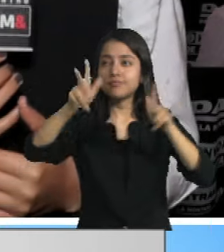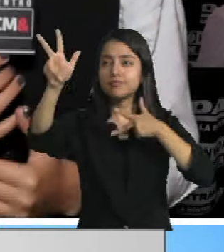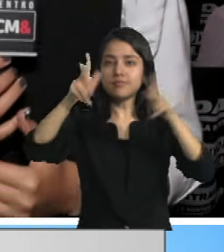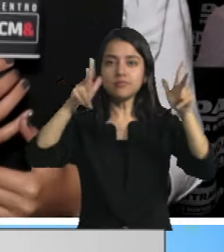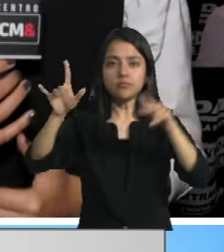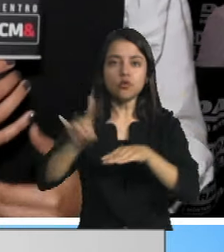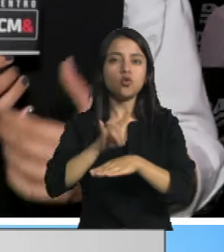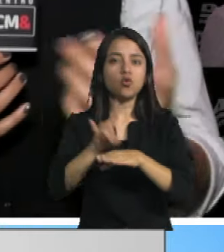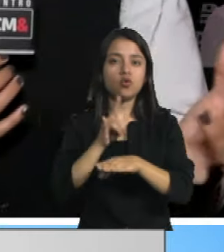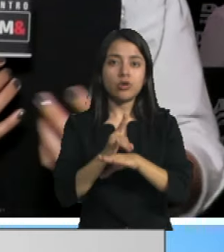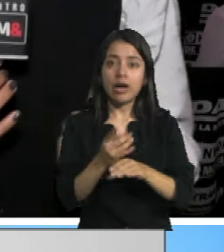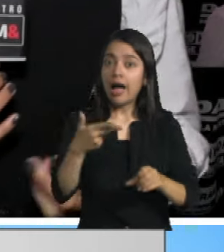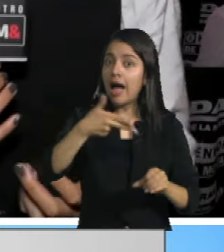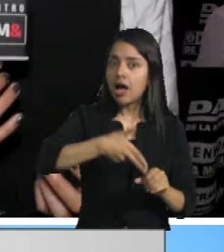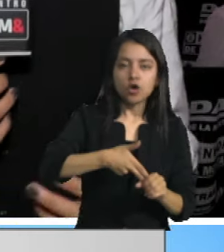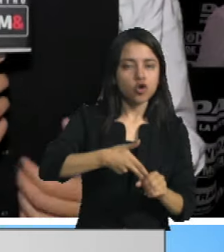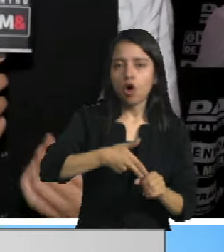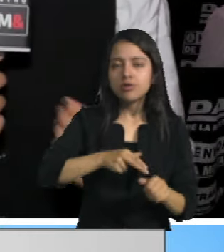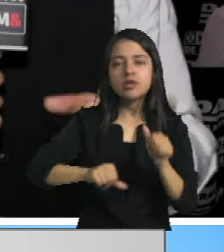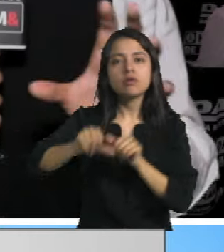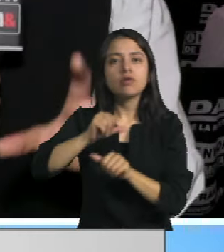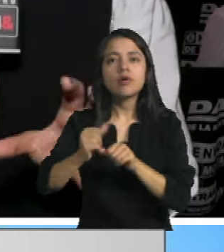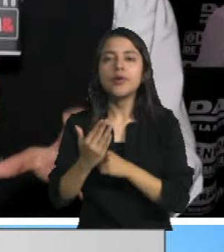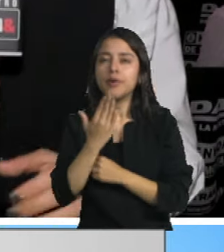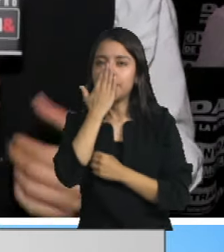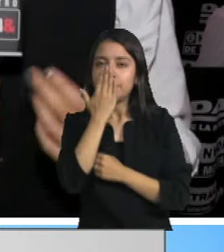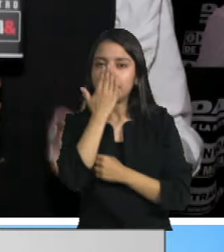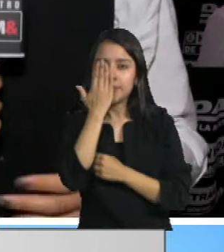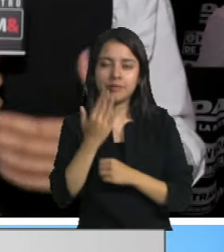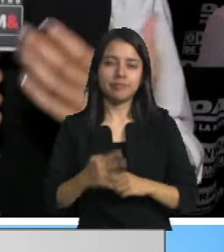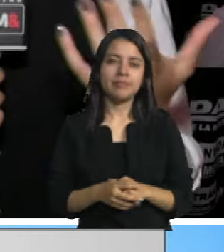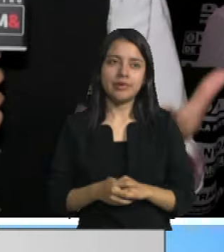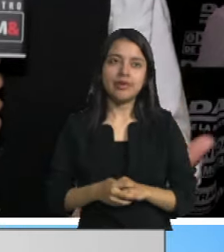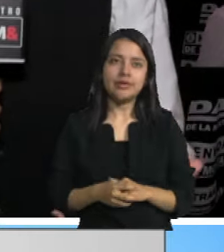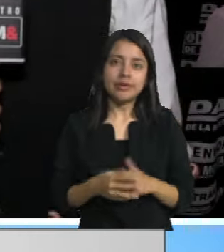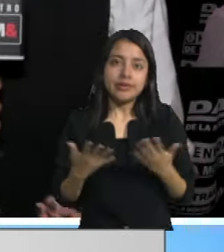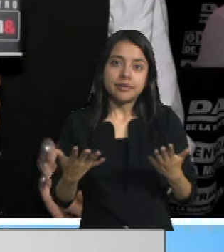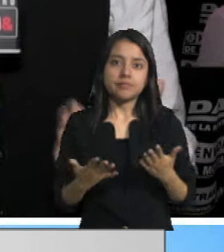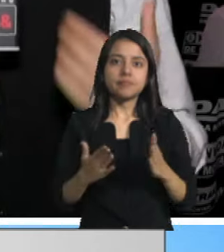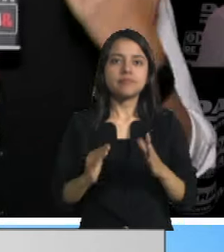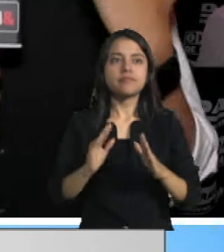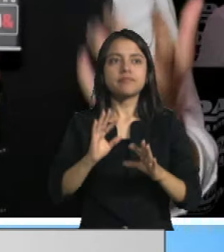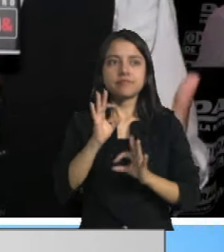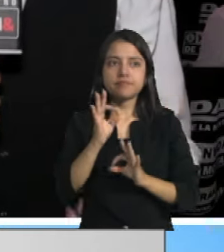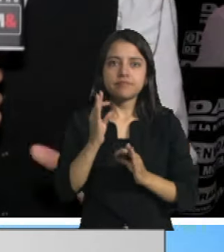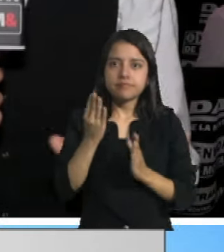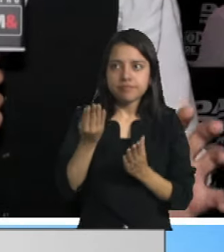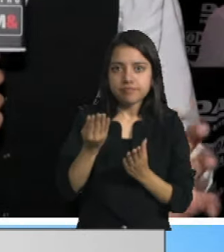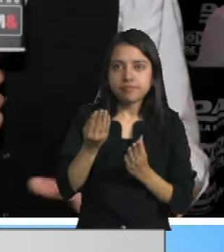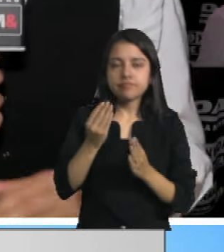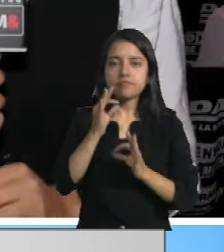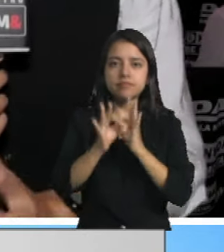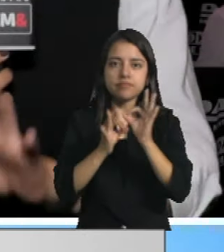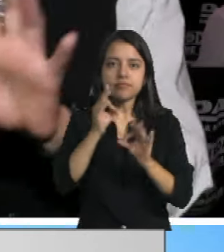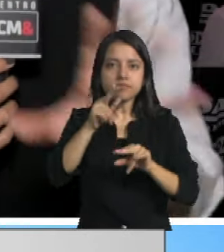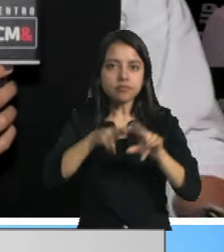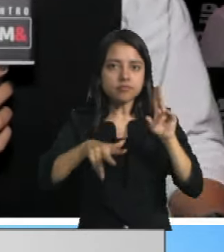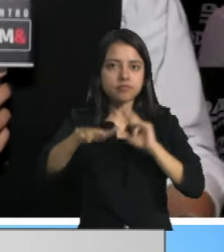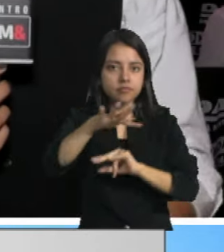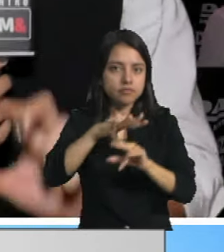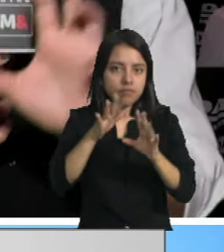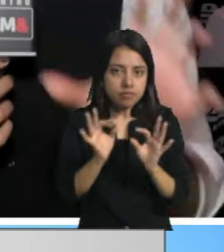de tener, por supuesto, el motor para sus vehículos de una forma sostenible, de una forma verde. Es por eso que